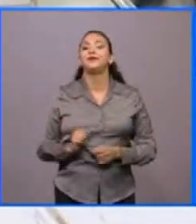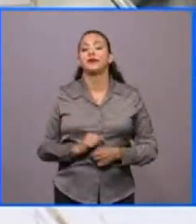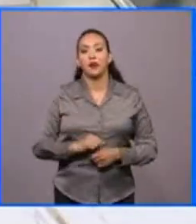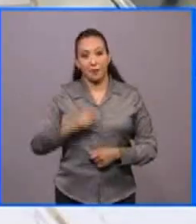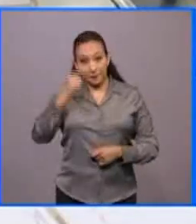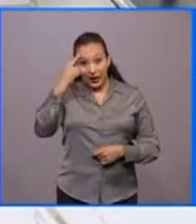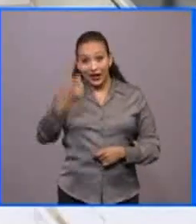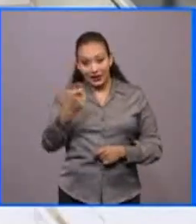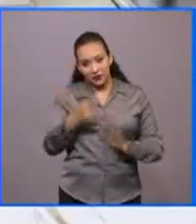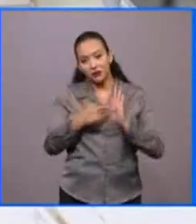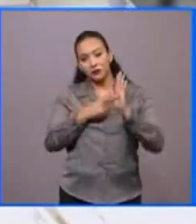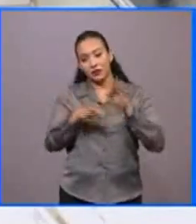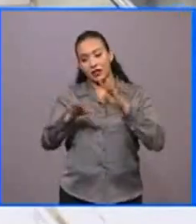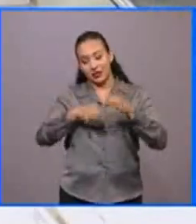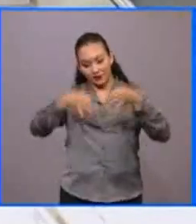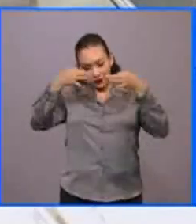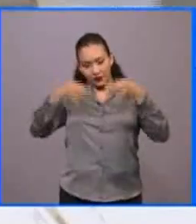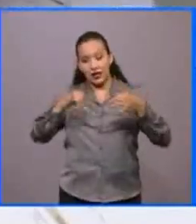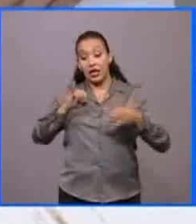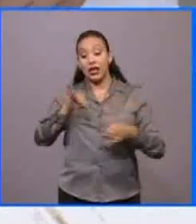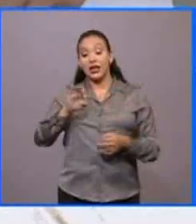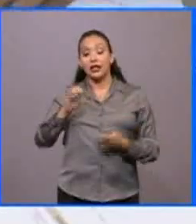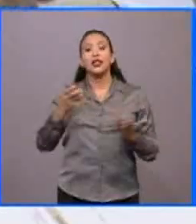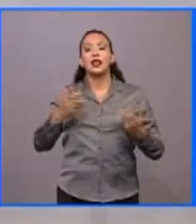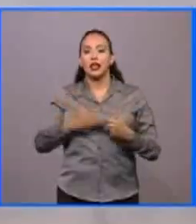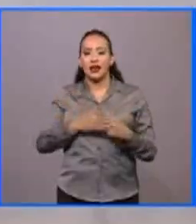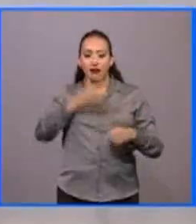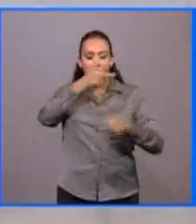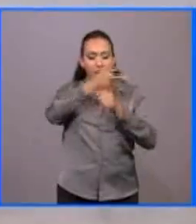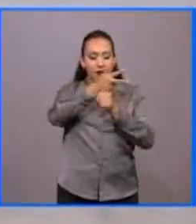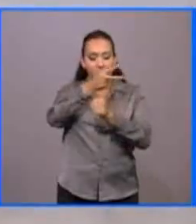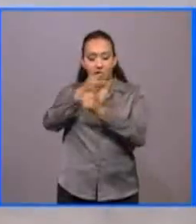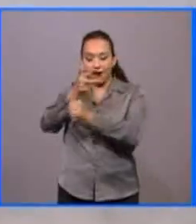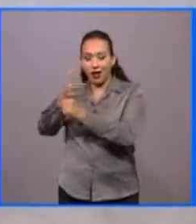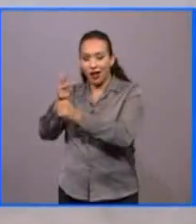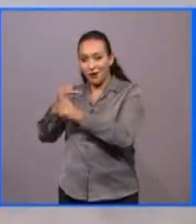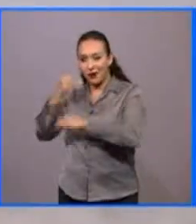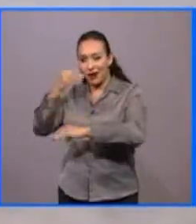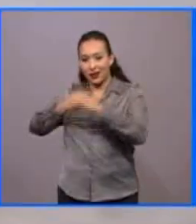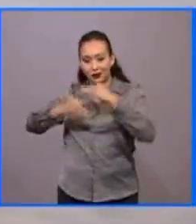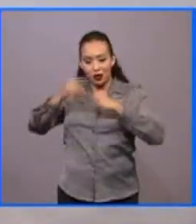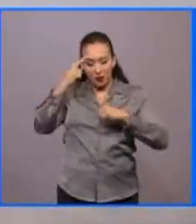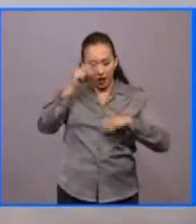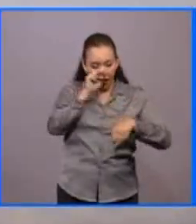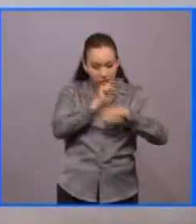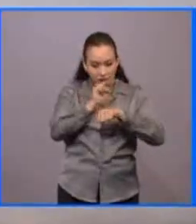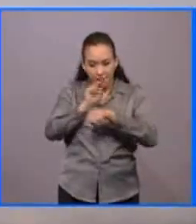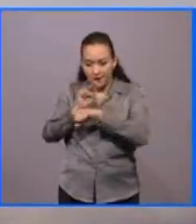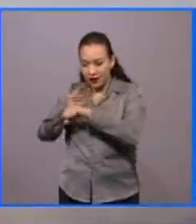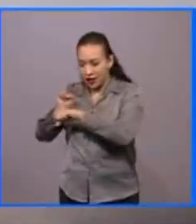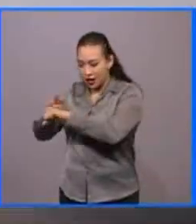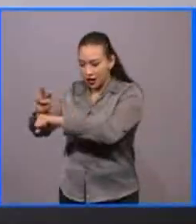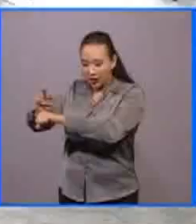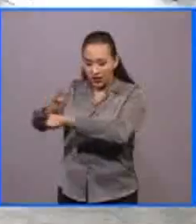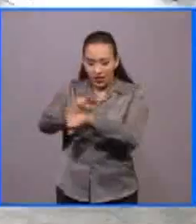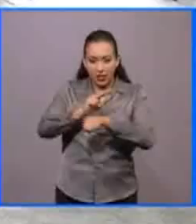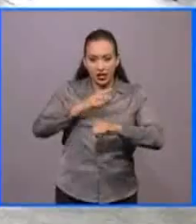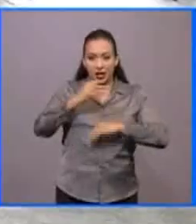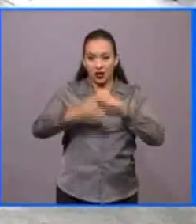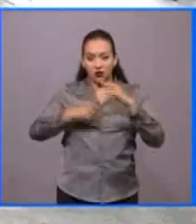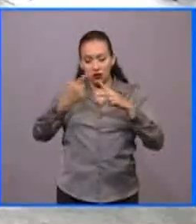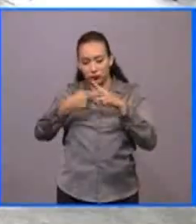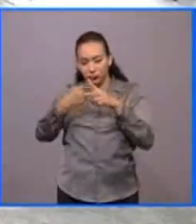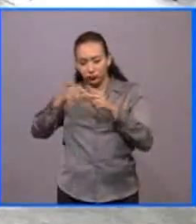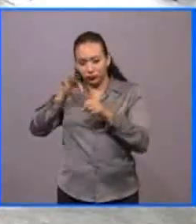la transparencia en el proceso, el INE instalará cámaras en los lugares en donde se llevará a cabo el escrutinio y cómputo de